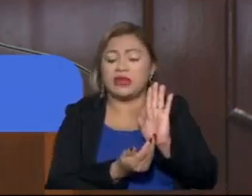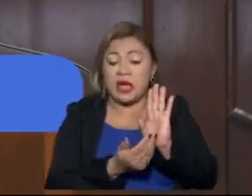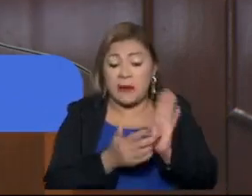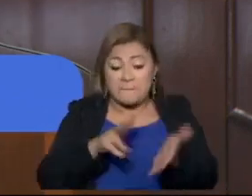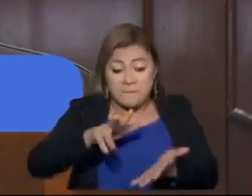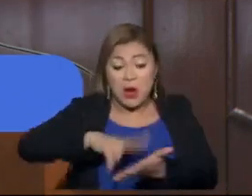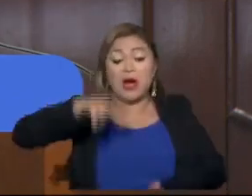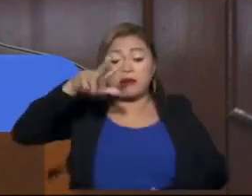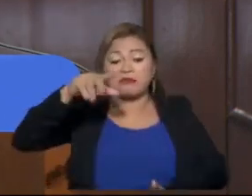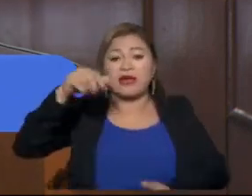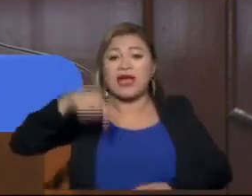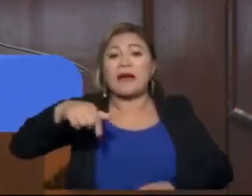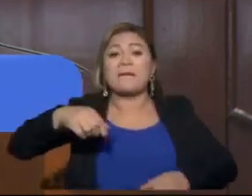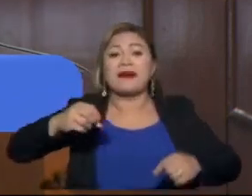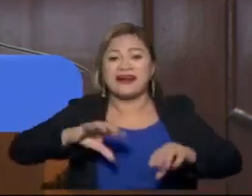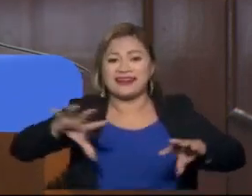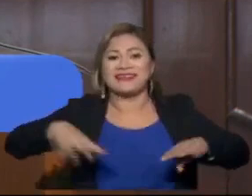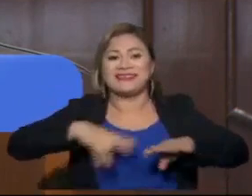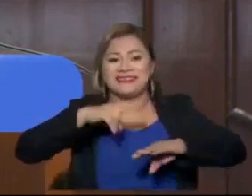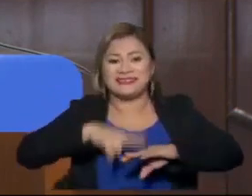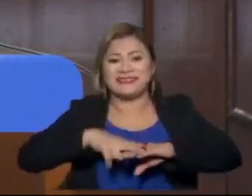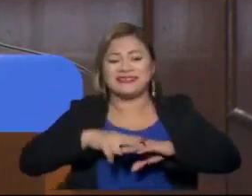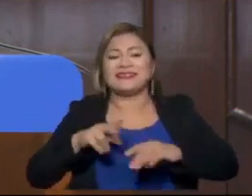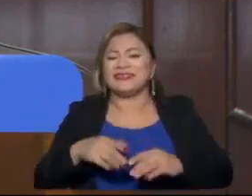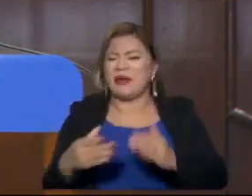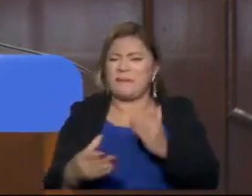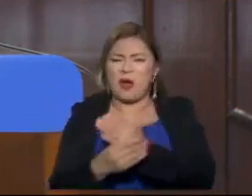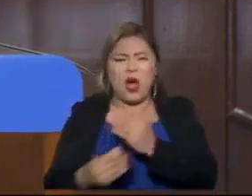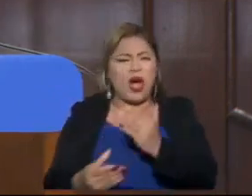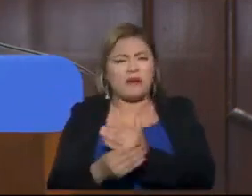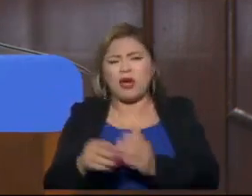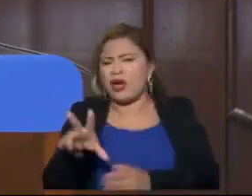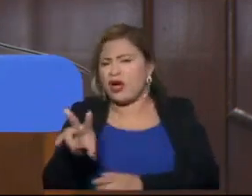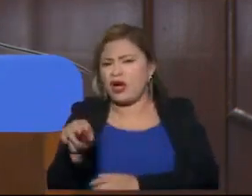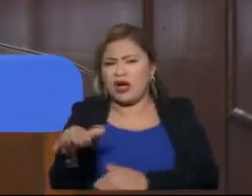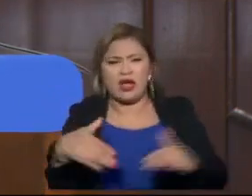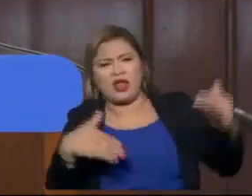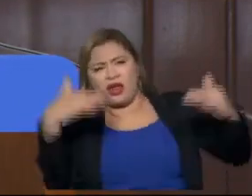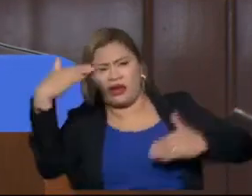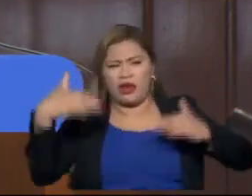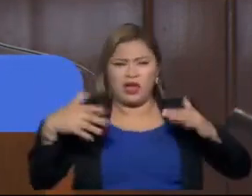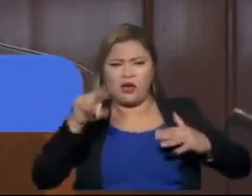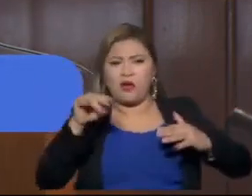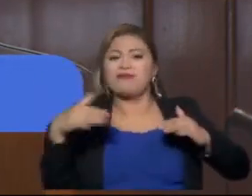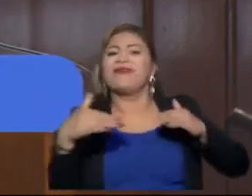en esta Asamblea para la lucha contra la pobreza y la desigualdad.